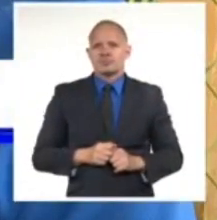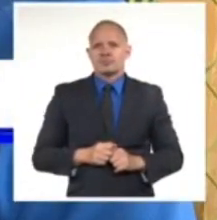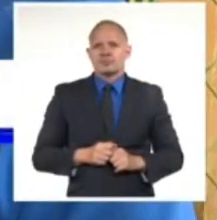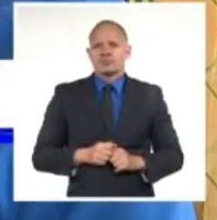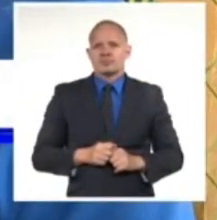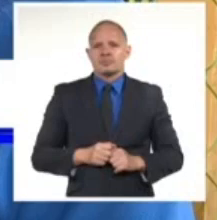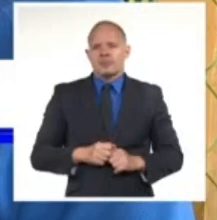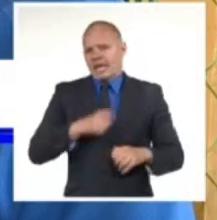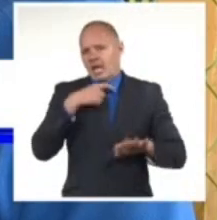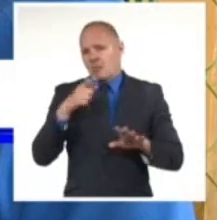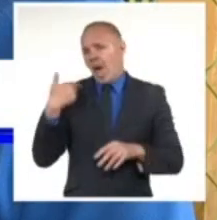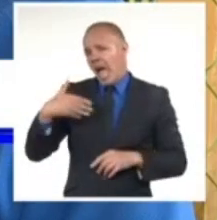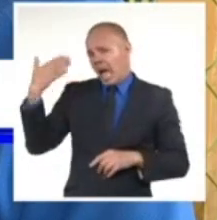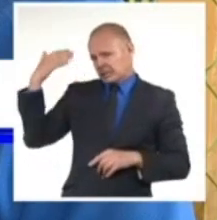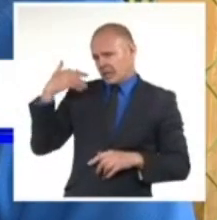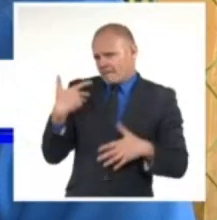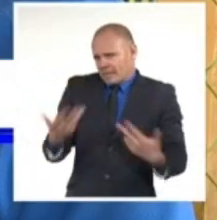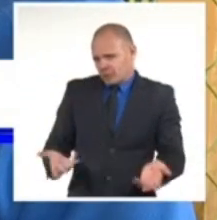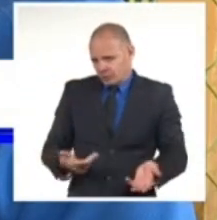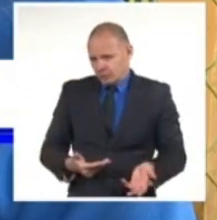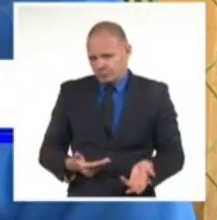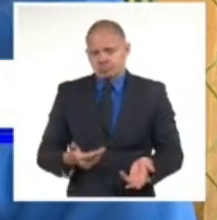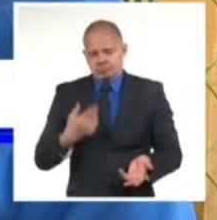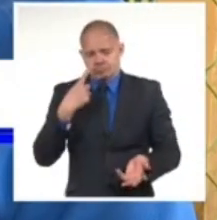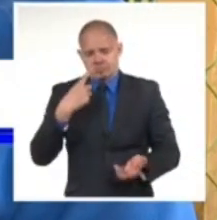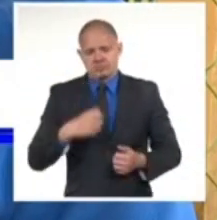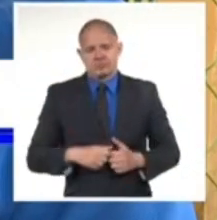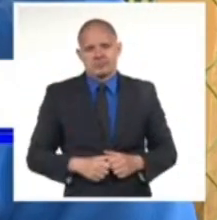en una ocasión,